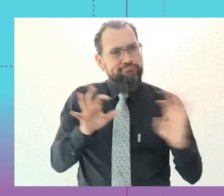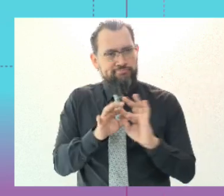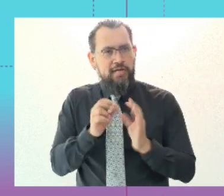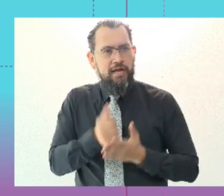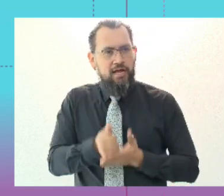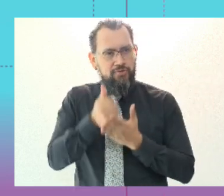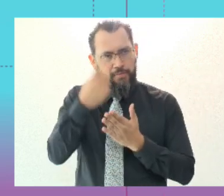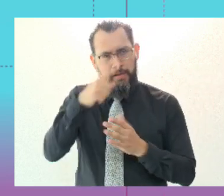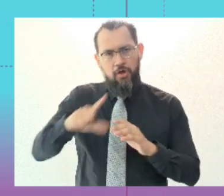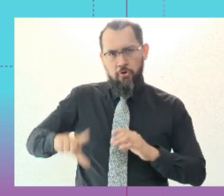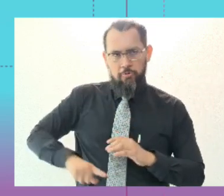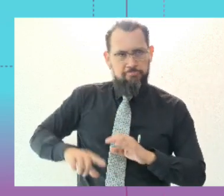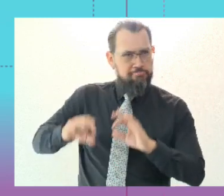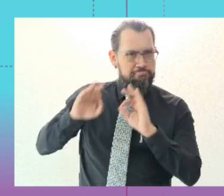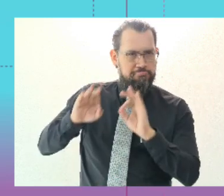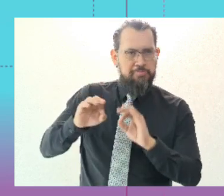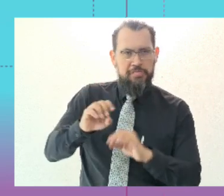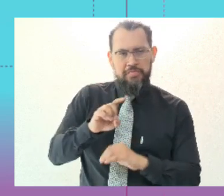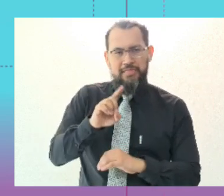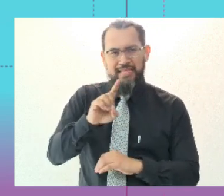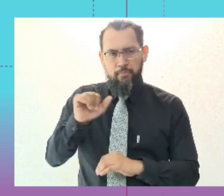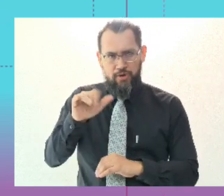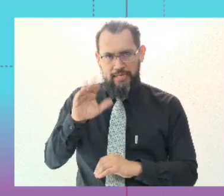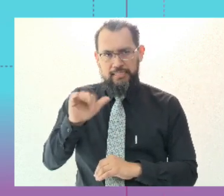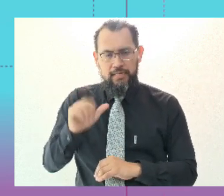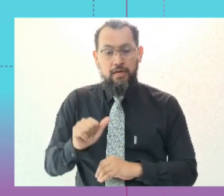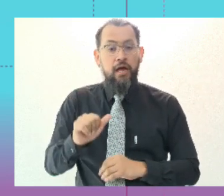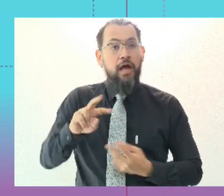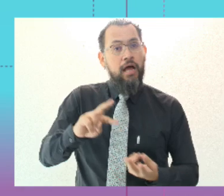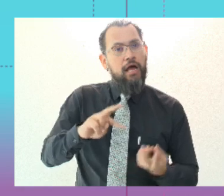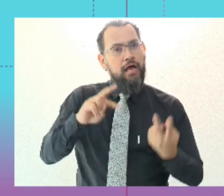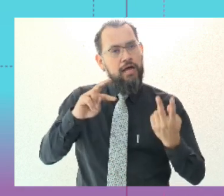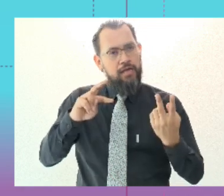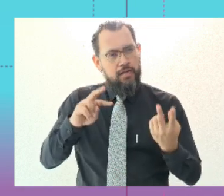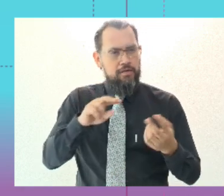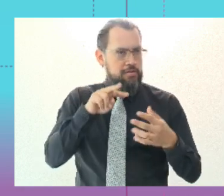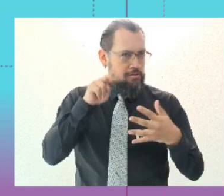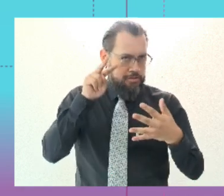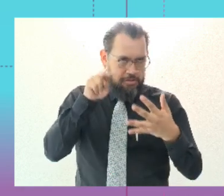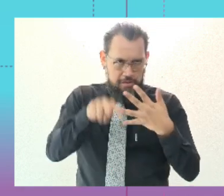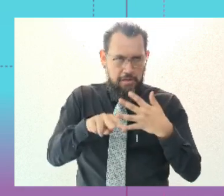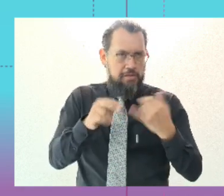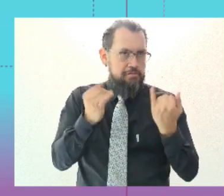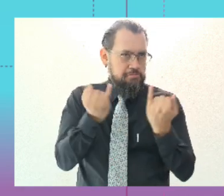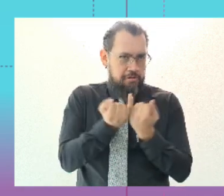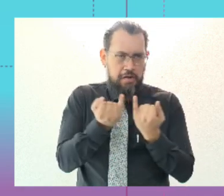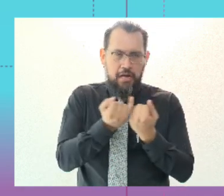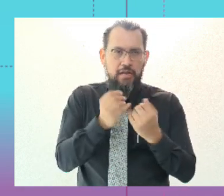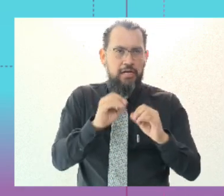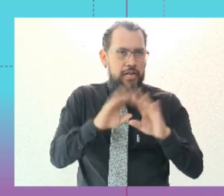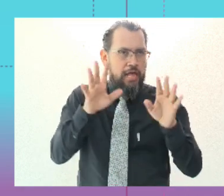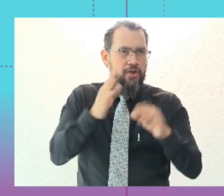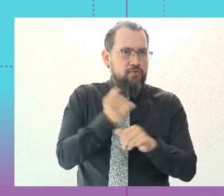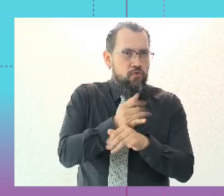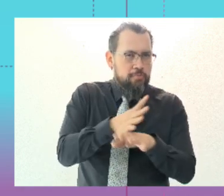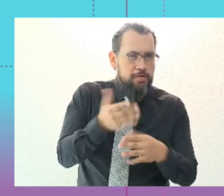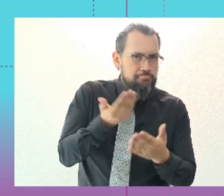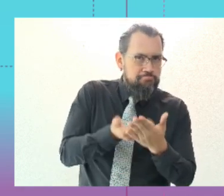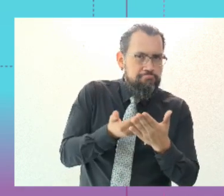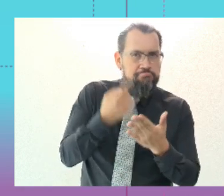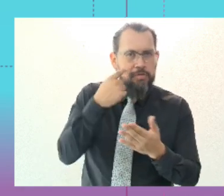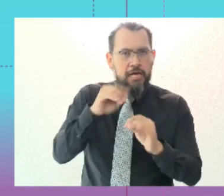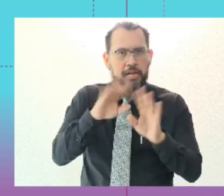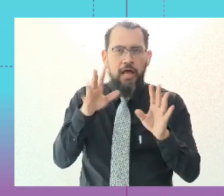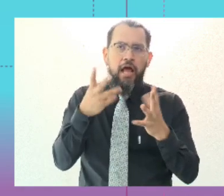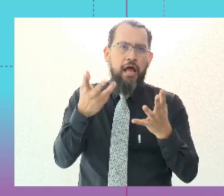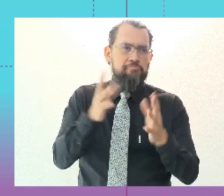¿sí? Los archivos son pilar de la transparencia, ergo, los archivos son pilar de la democracia.